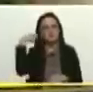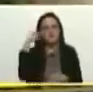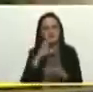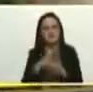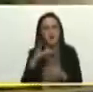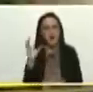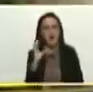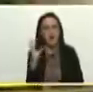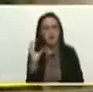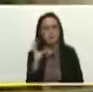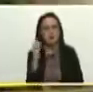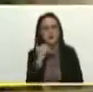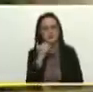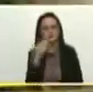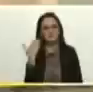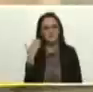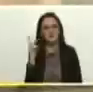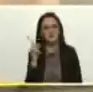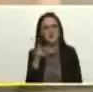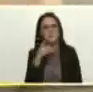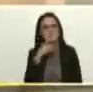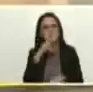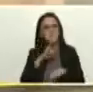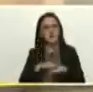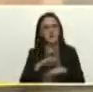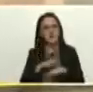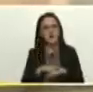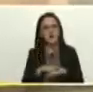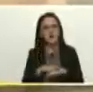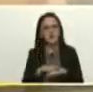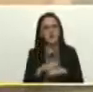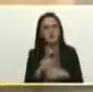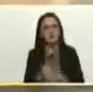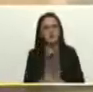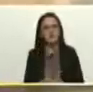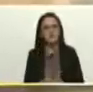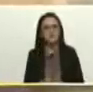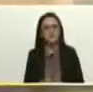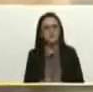Recientemente vimos la serie Pecados Capitales.